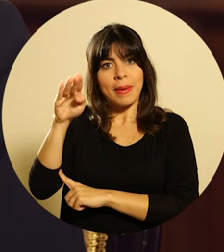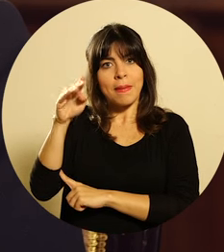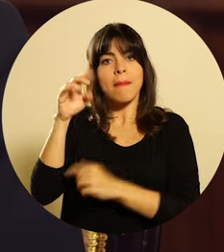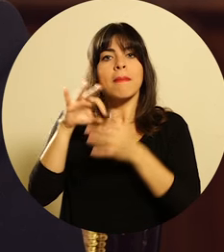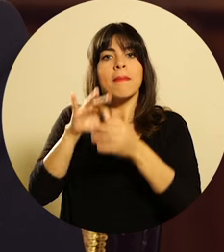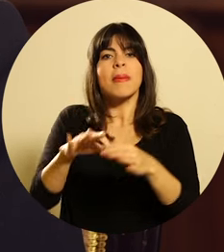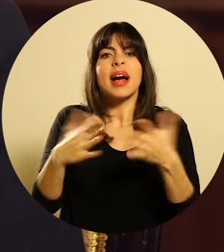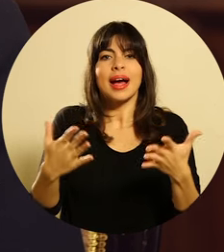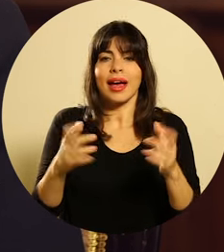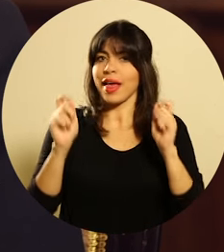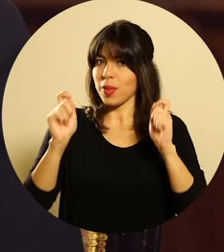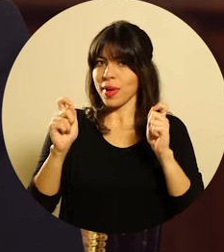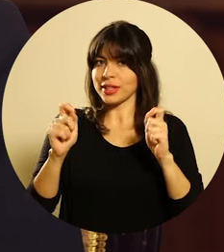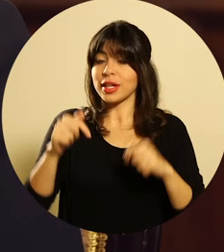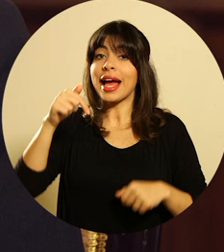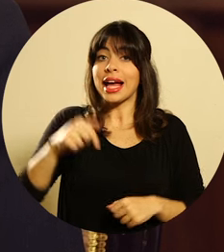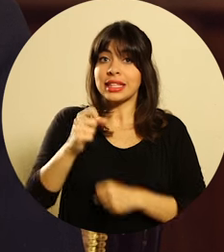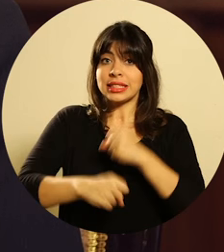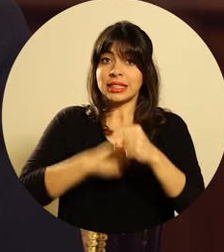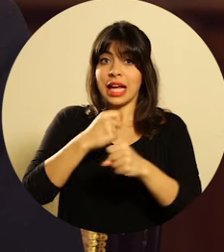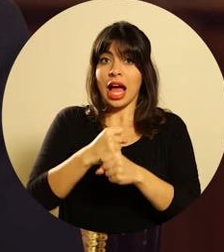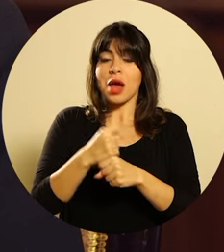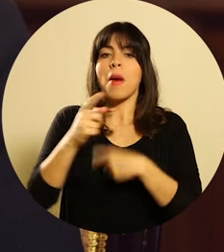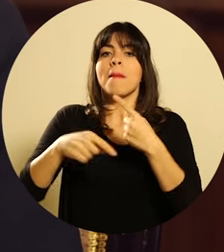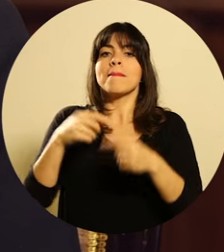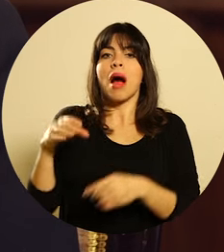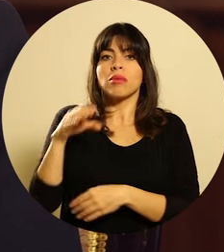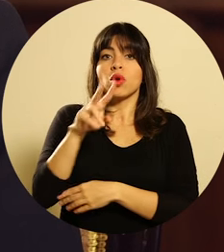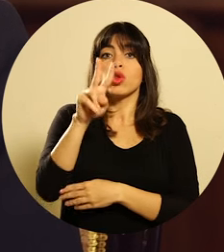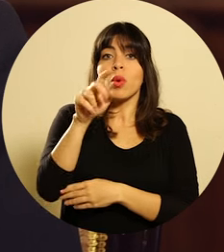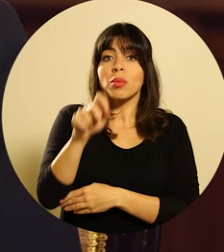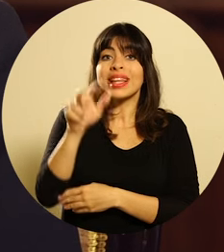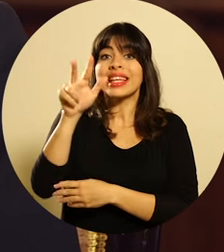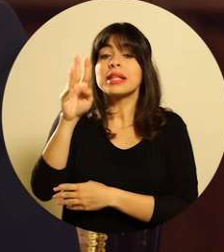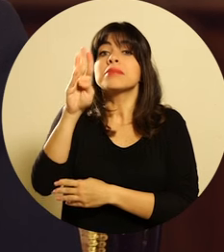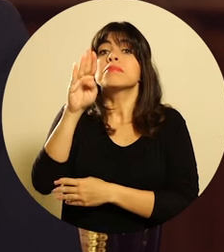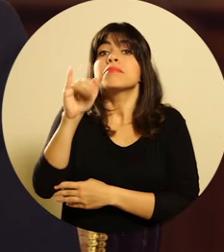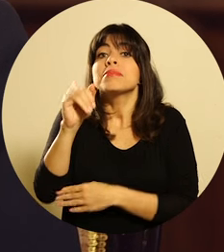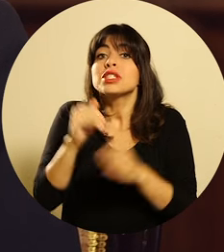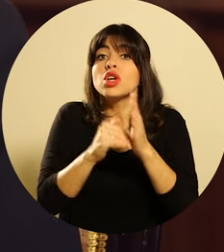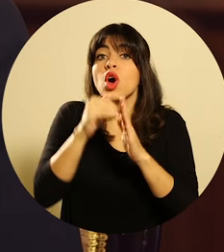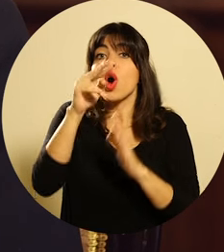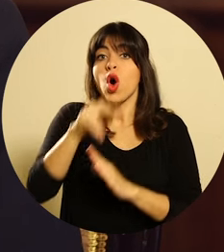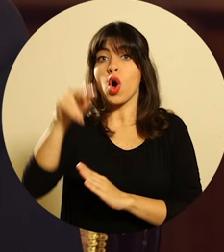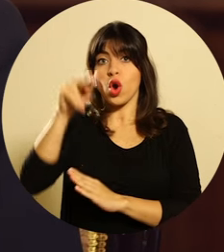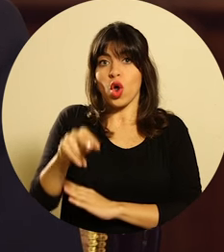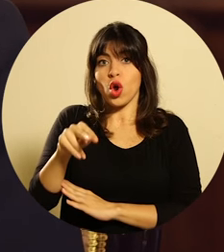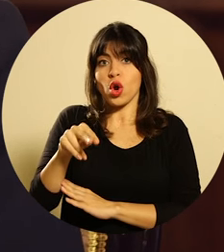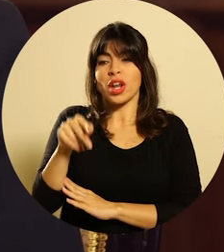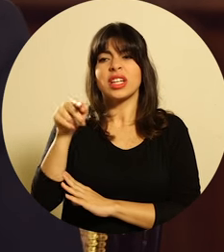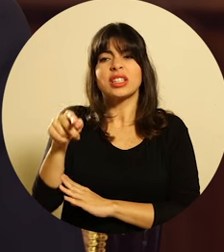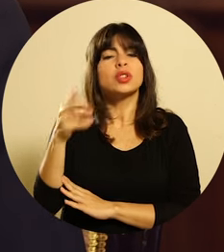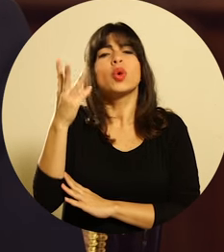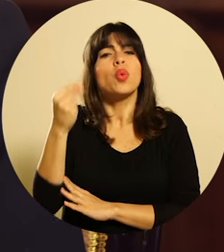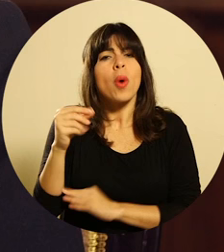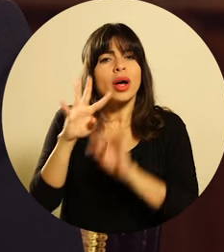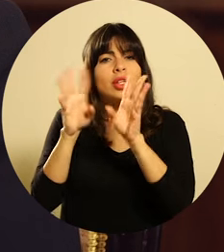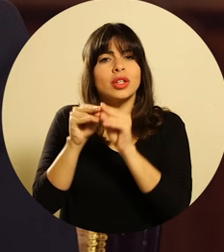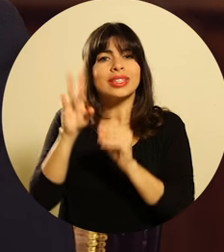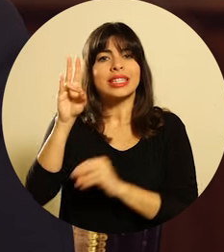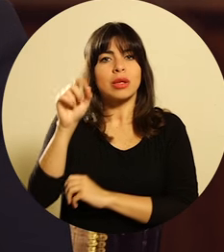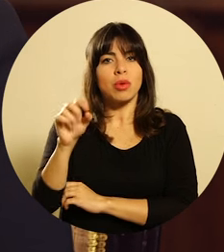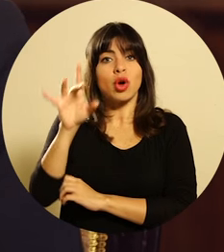para Educación. En este año invertiremos 2.3 billones de colones, lo que representa un